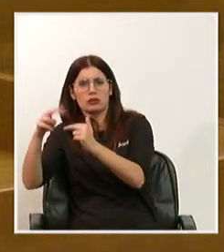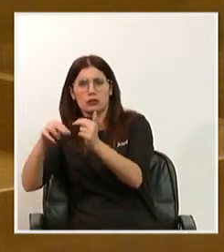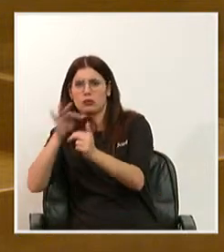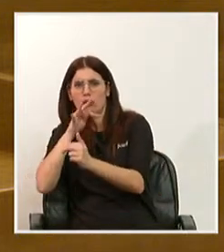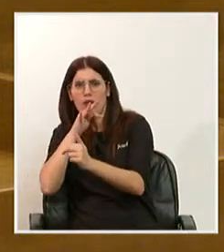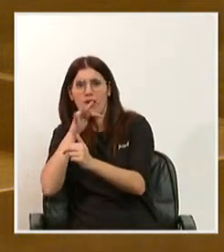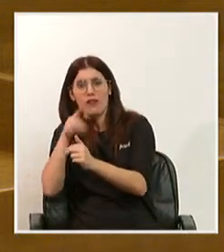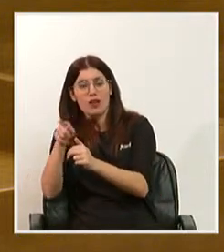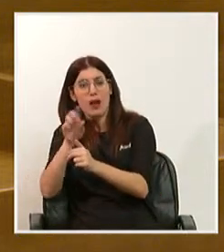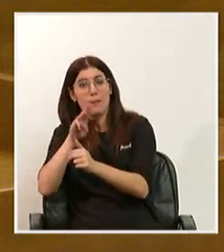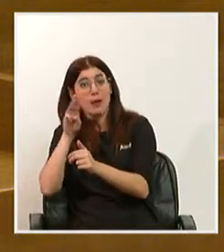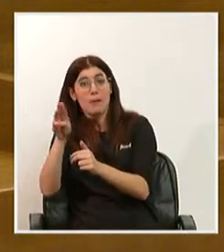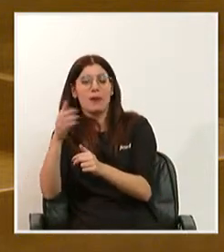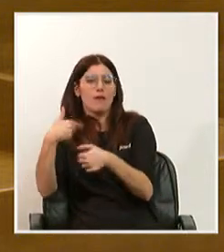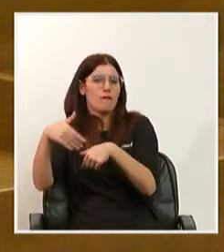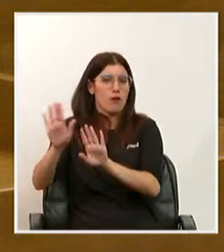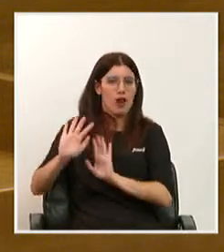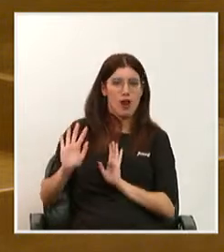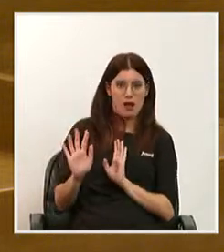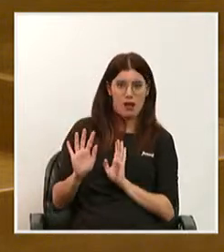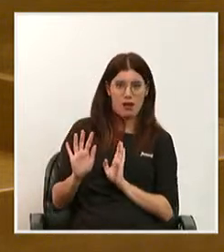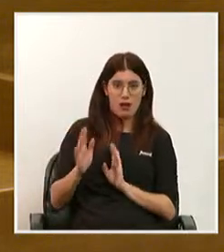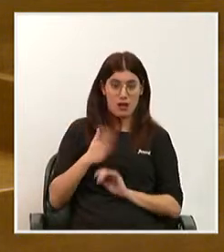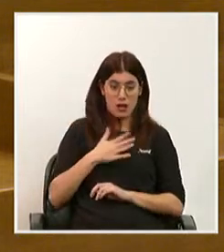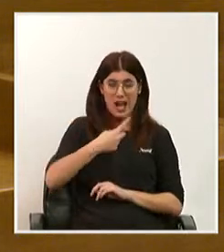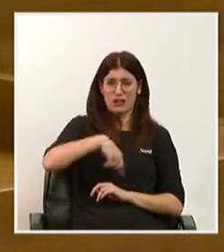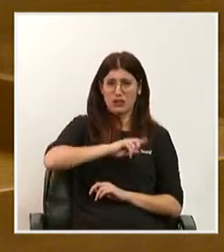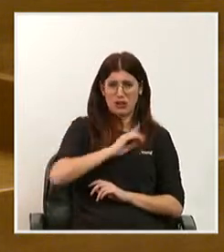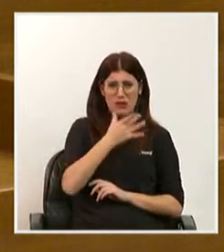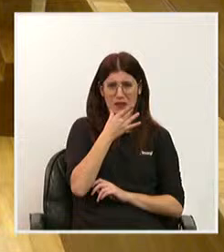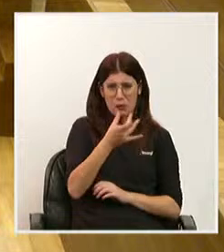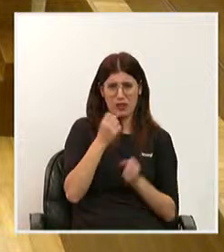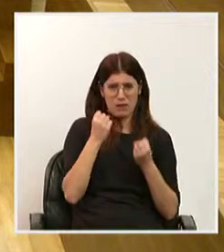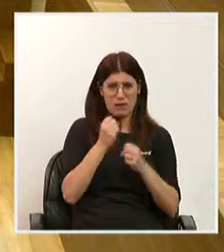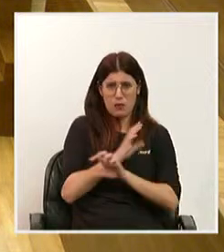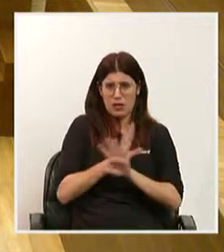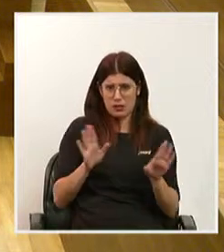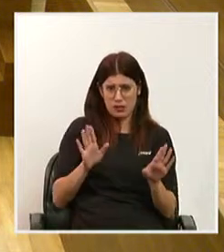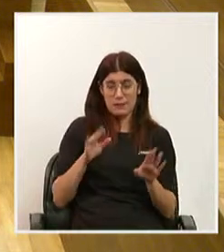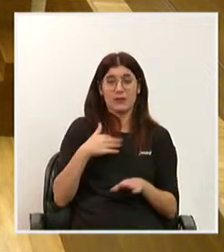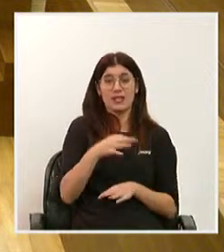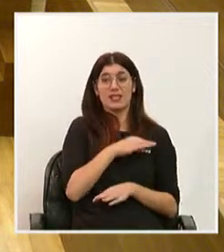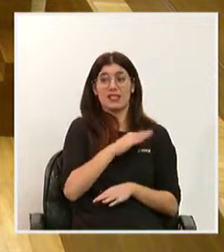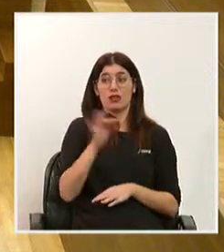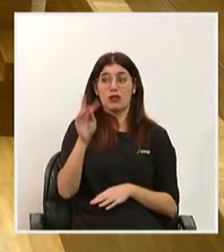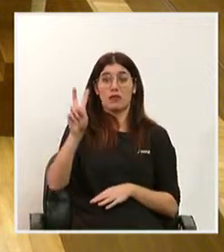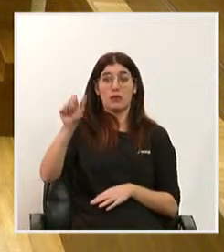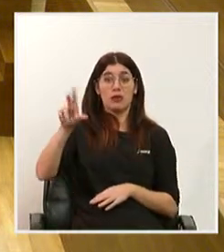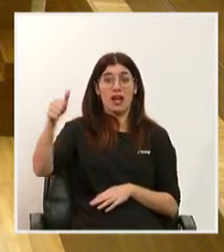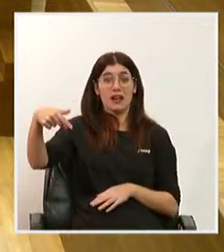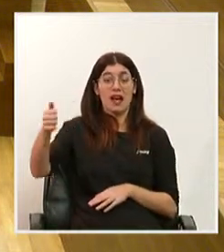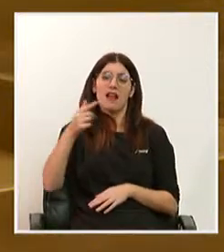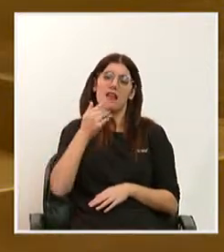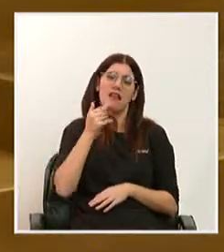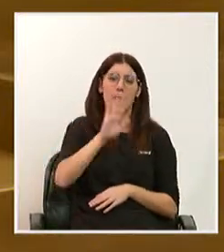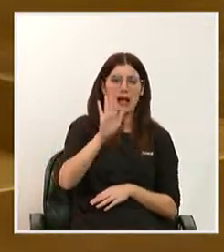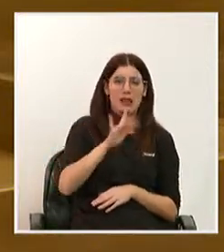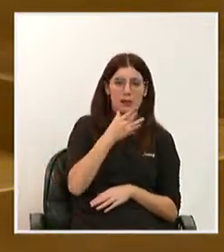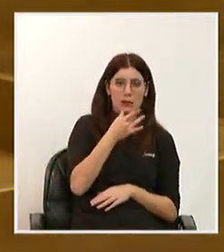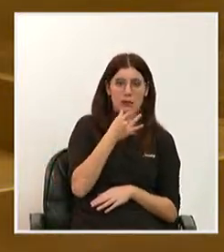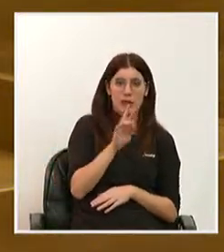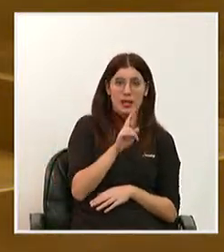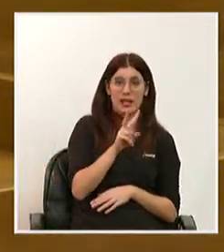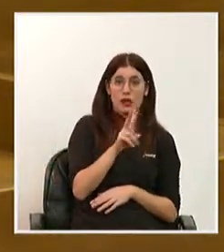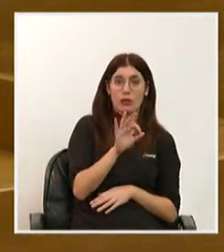popular se les dejó fuera a nosotros nos parece vergonzoso al Señor fana le parece escandaloso que el señor robir